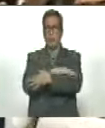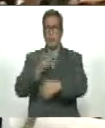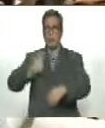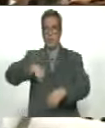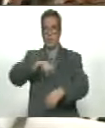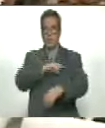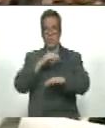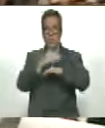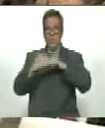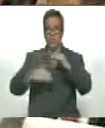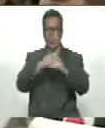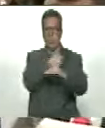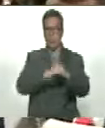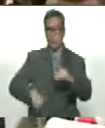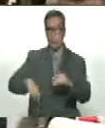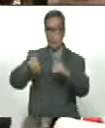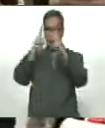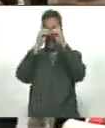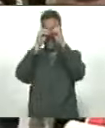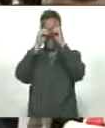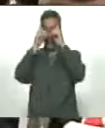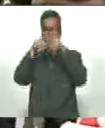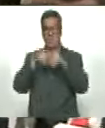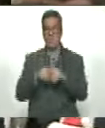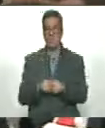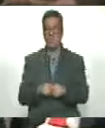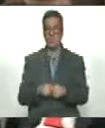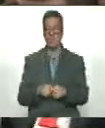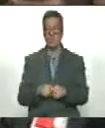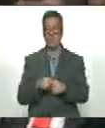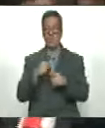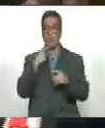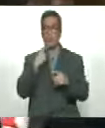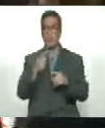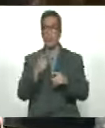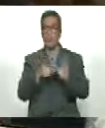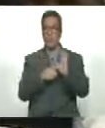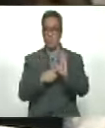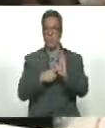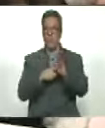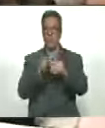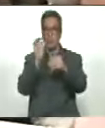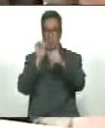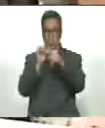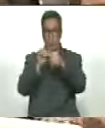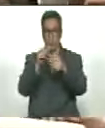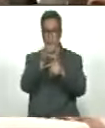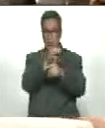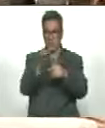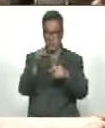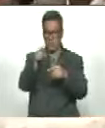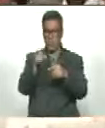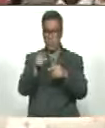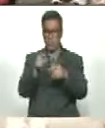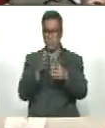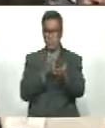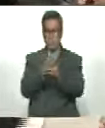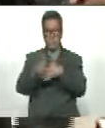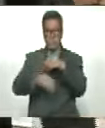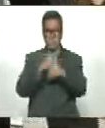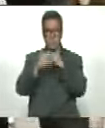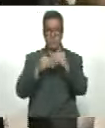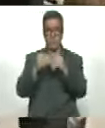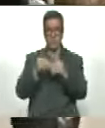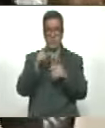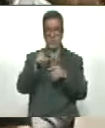querida vicepresidenta Delcy Rodríguez por la exposición tan precisa y coherente que ha hecho